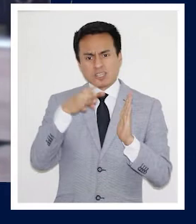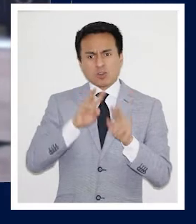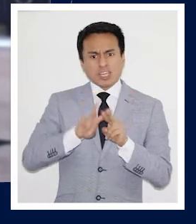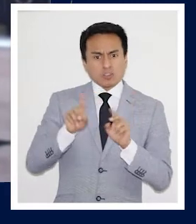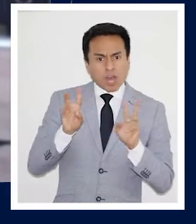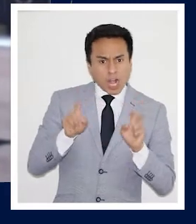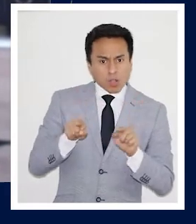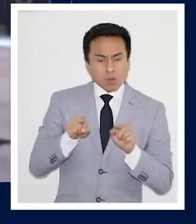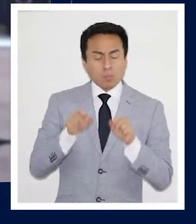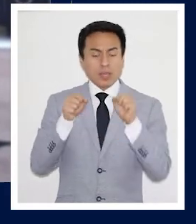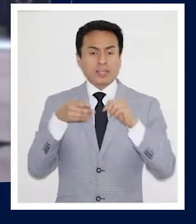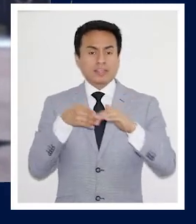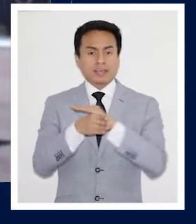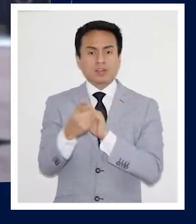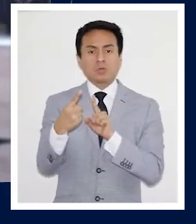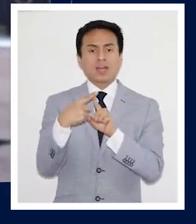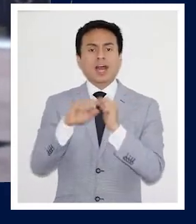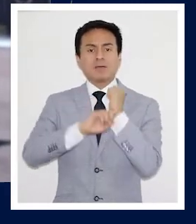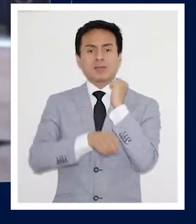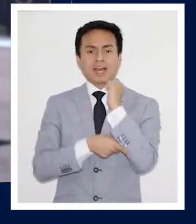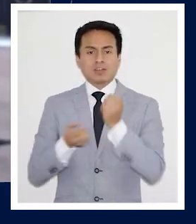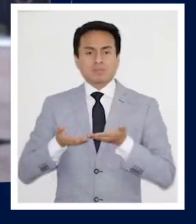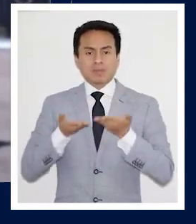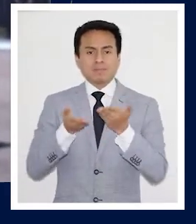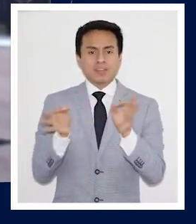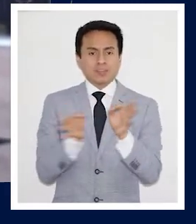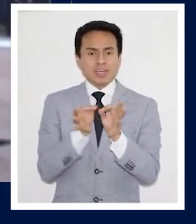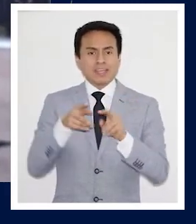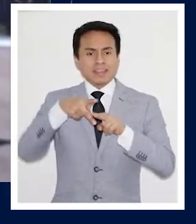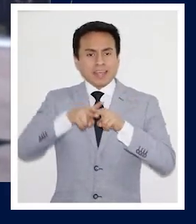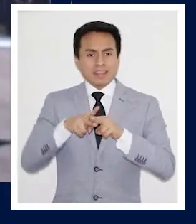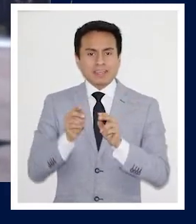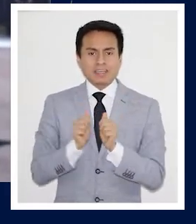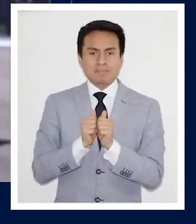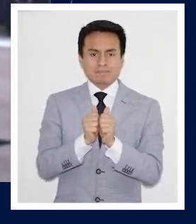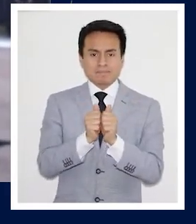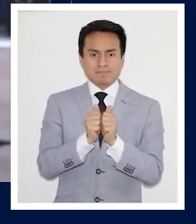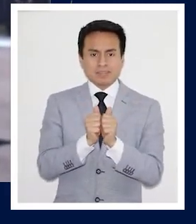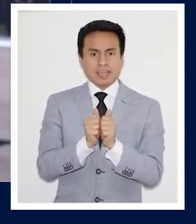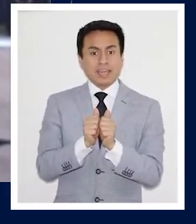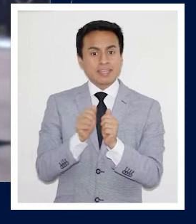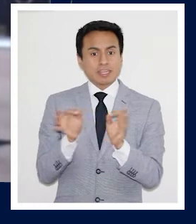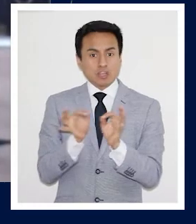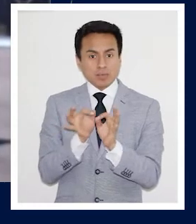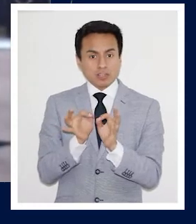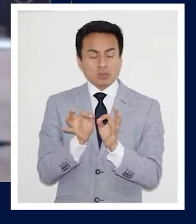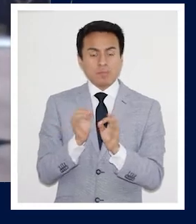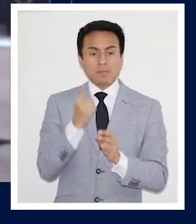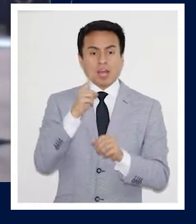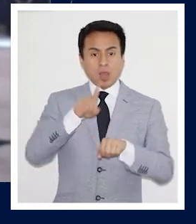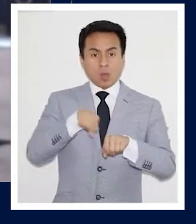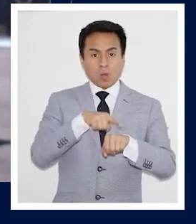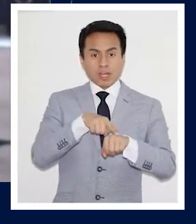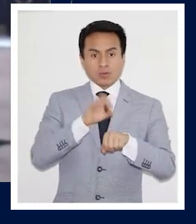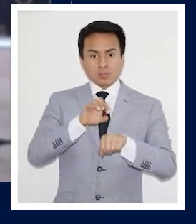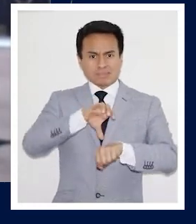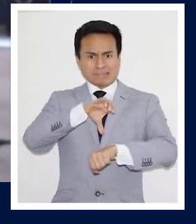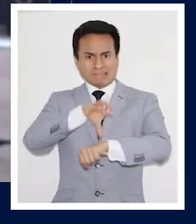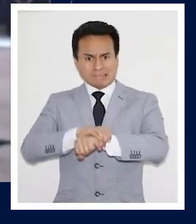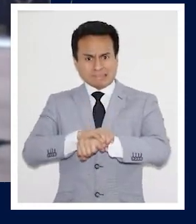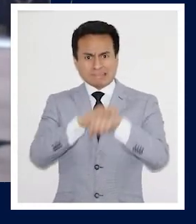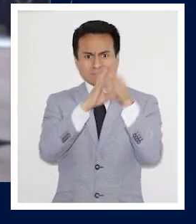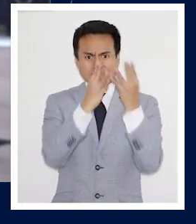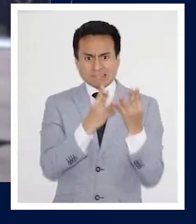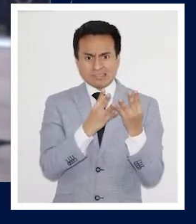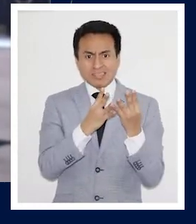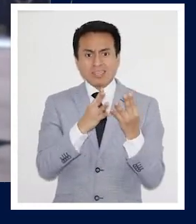se le impute un delito, tiene derecho a acceder a un abogado que le preste la asesoría técnica. Este asesoramiento durante las primeras horas de la